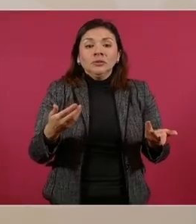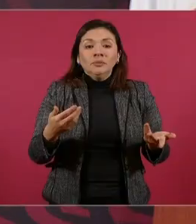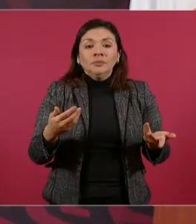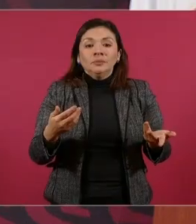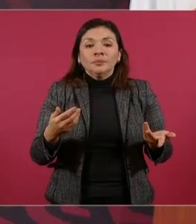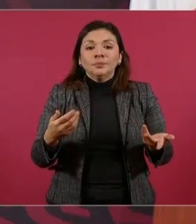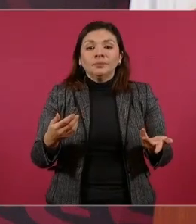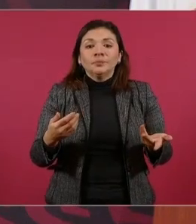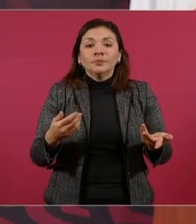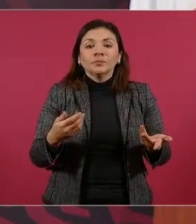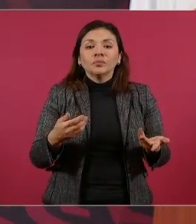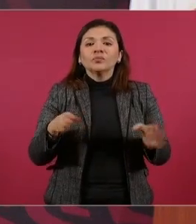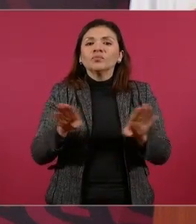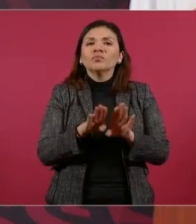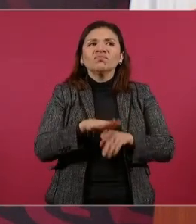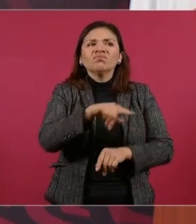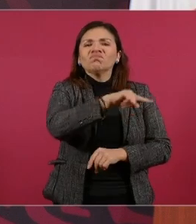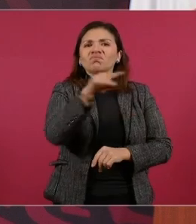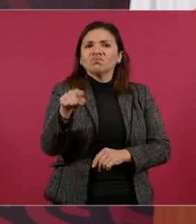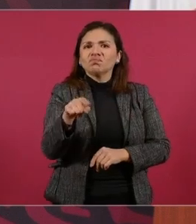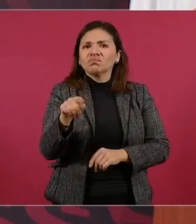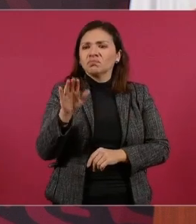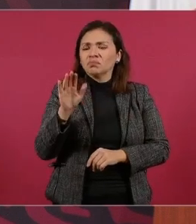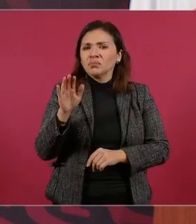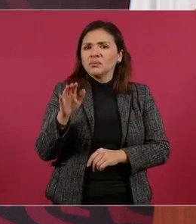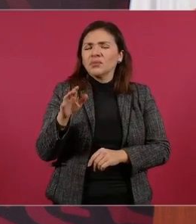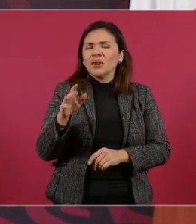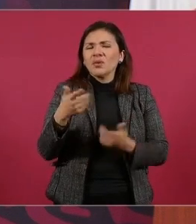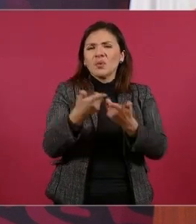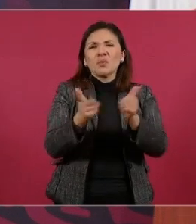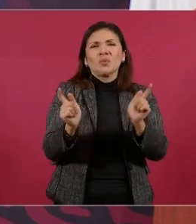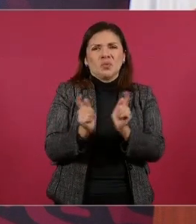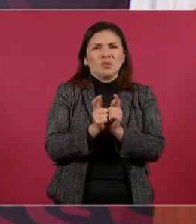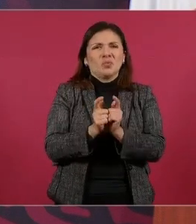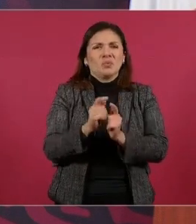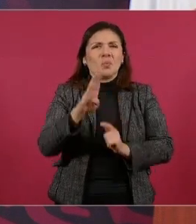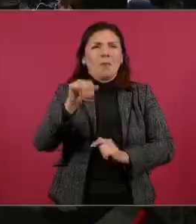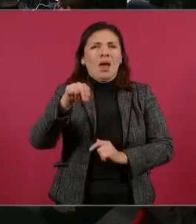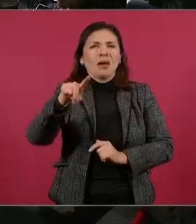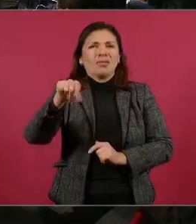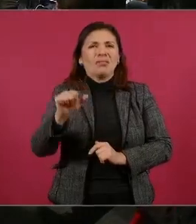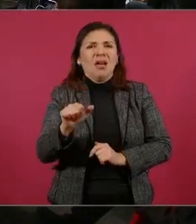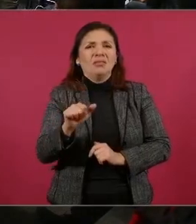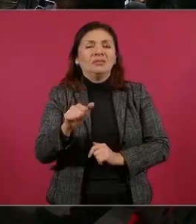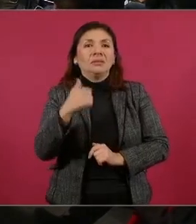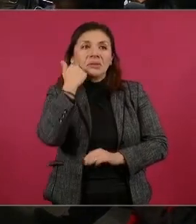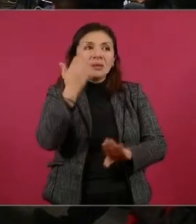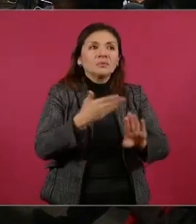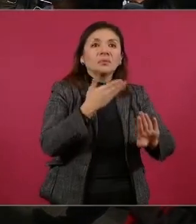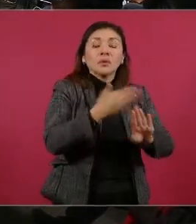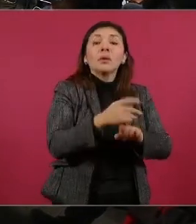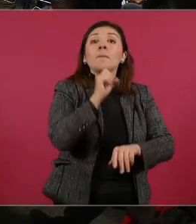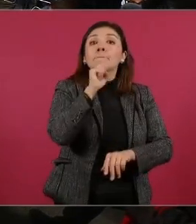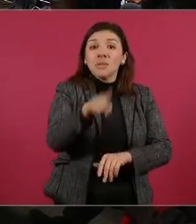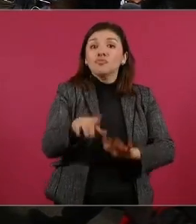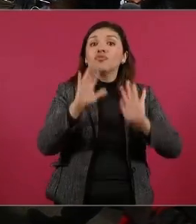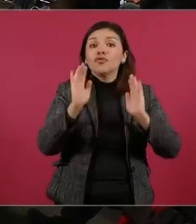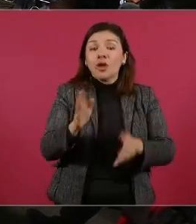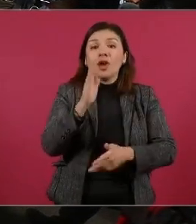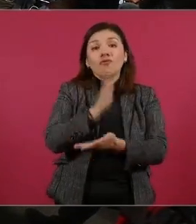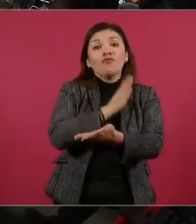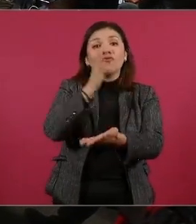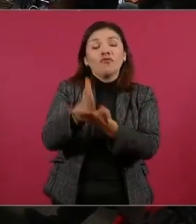este los amenazaban los de las bandas y ya también está ya la guardia